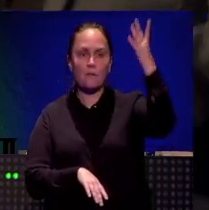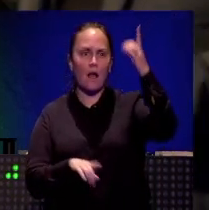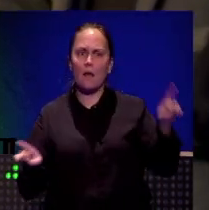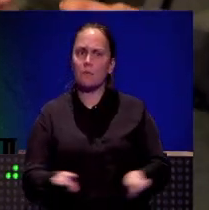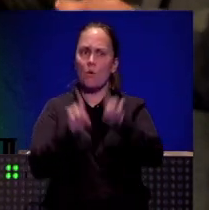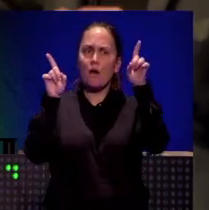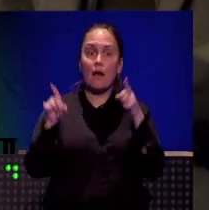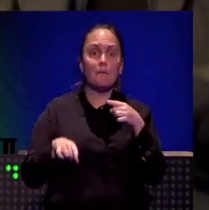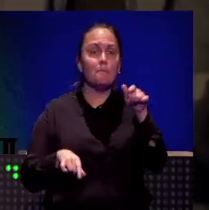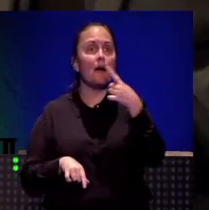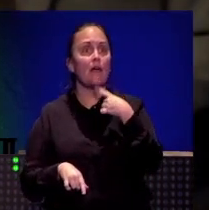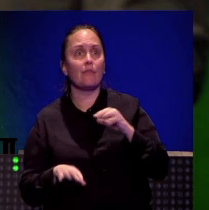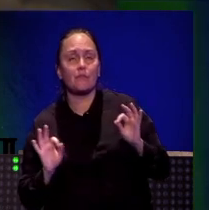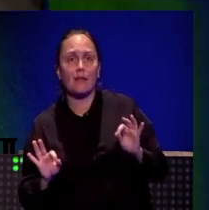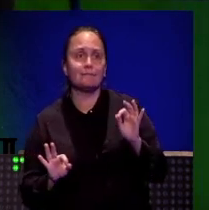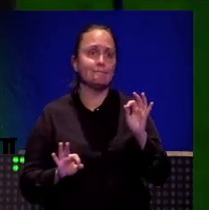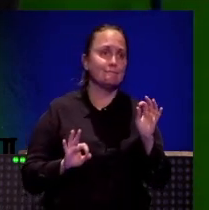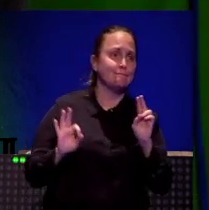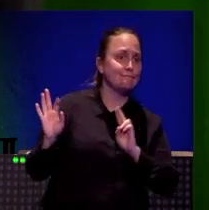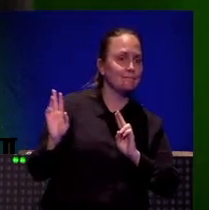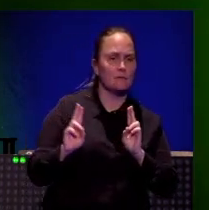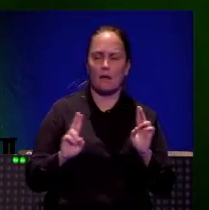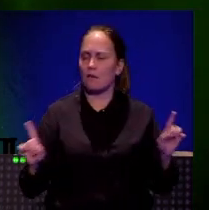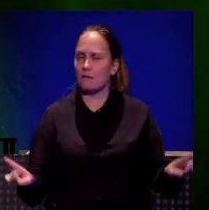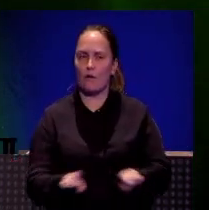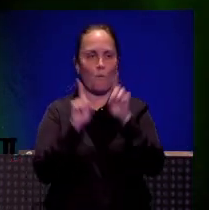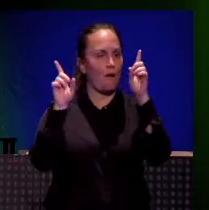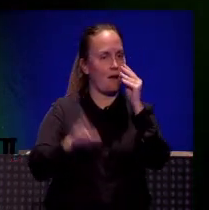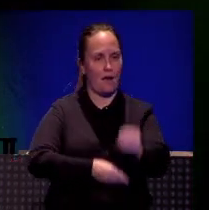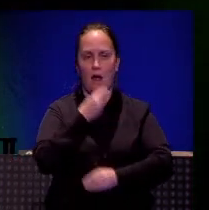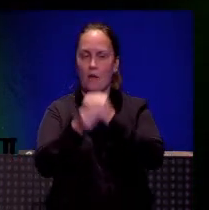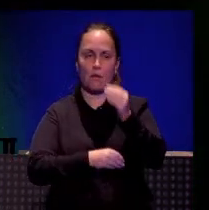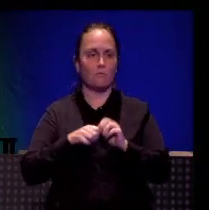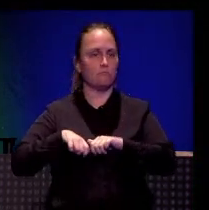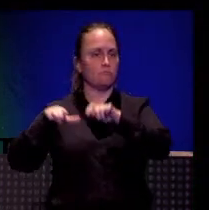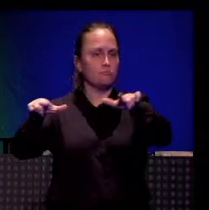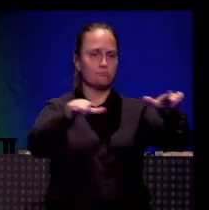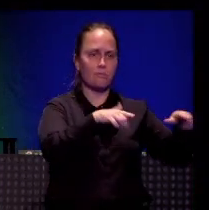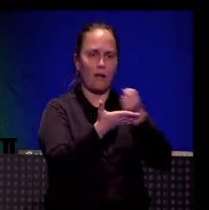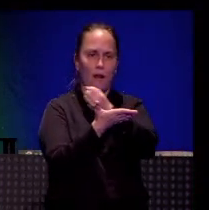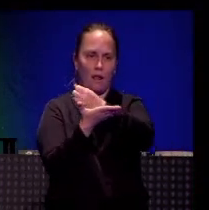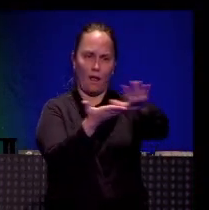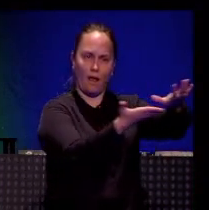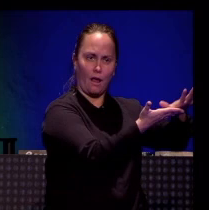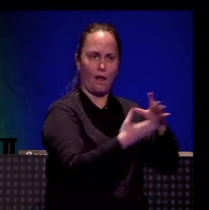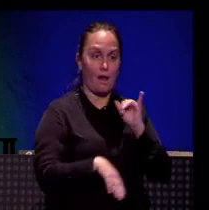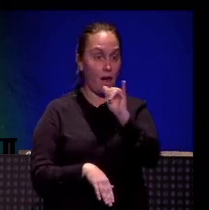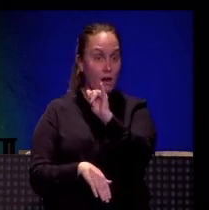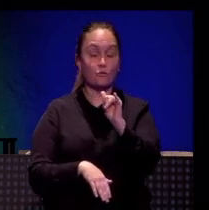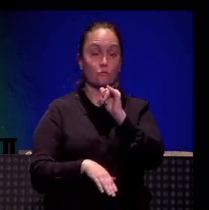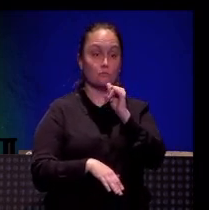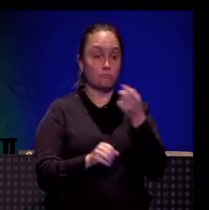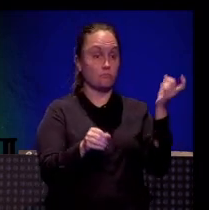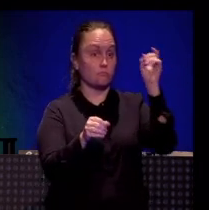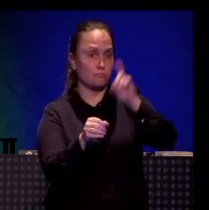no penséis el qué dirán que me van a decir simplemente hacerlo hay plataformas gratuitas a partir de ahí ya podéis